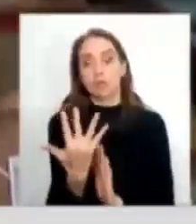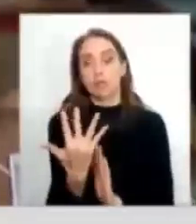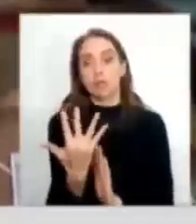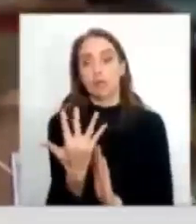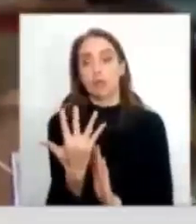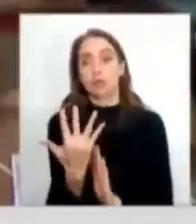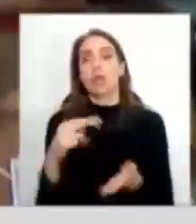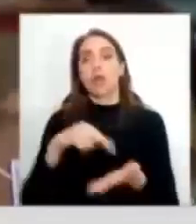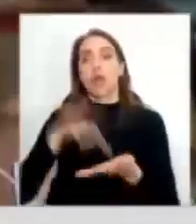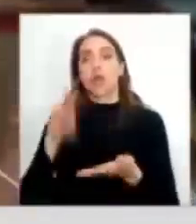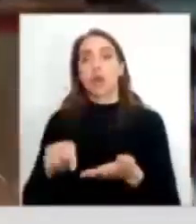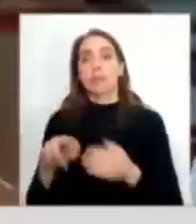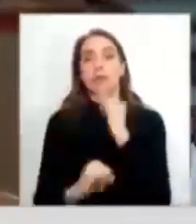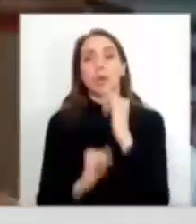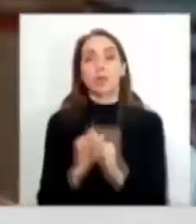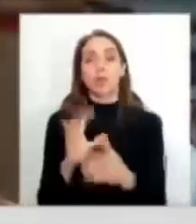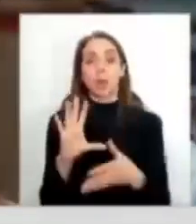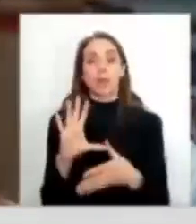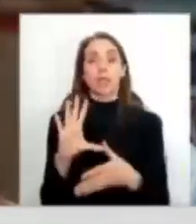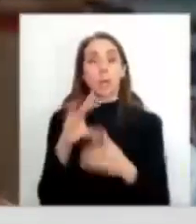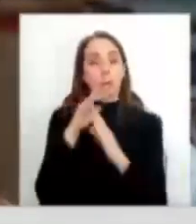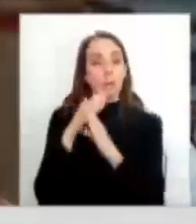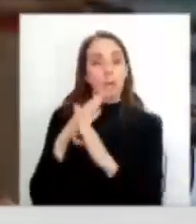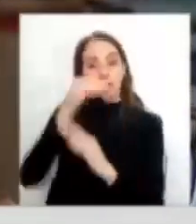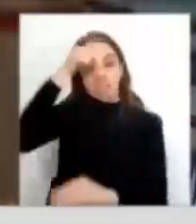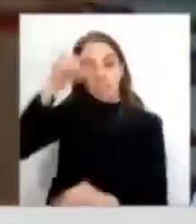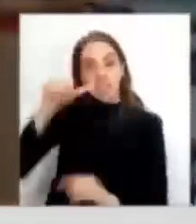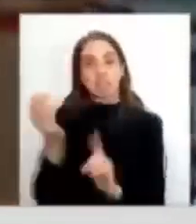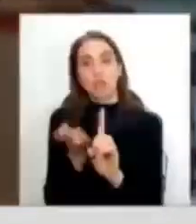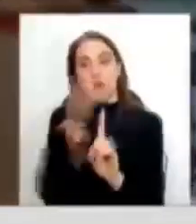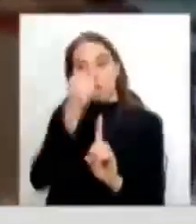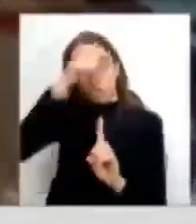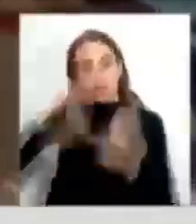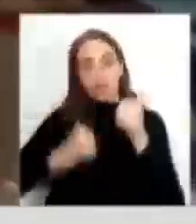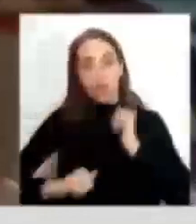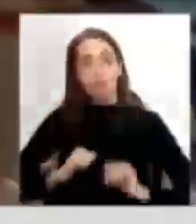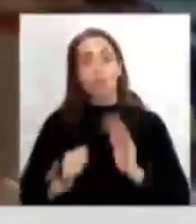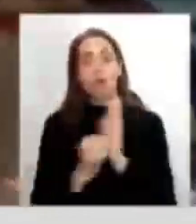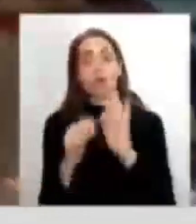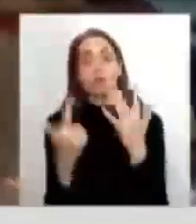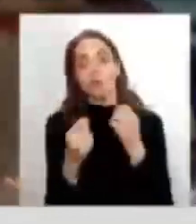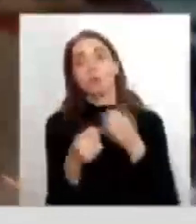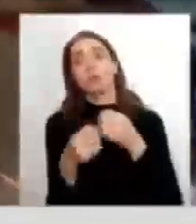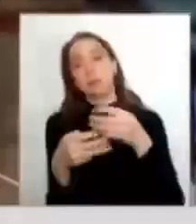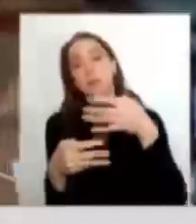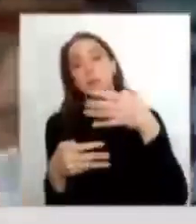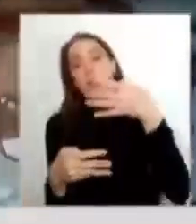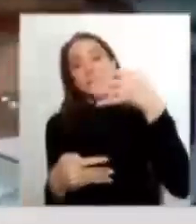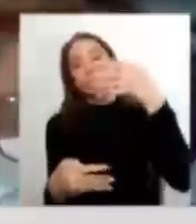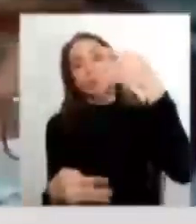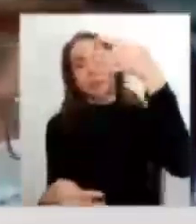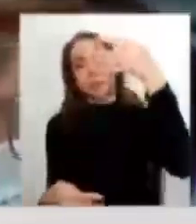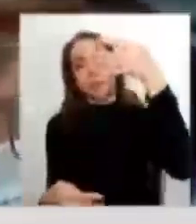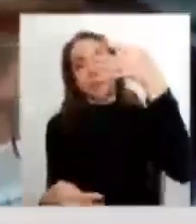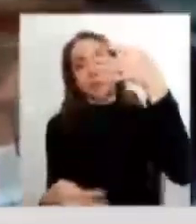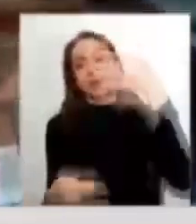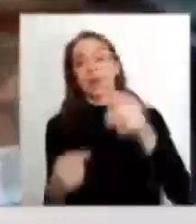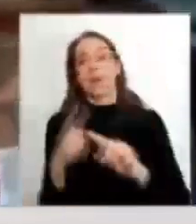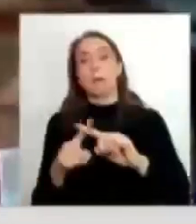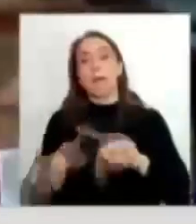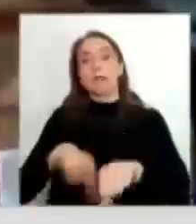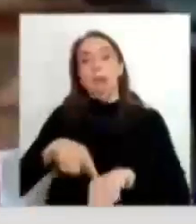para prevenir y sancionar la tortura en su artículo séptimo y podría continuar durante media hora la cantidad de